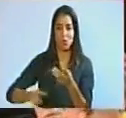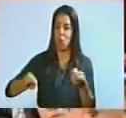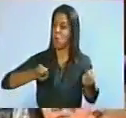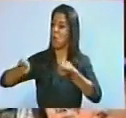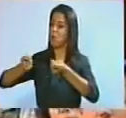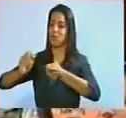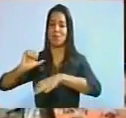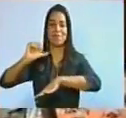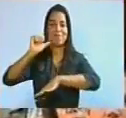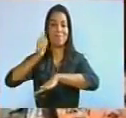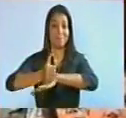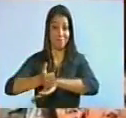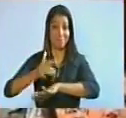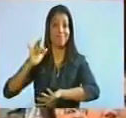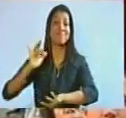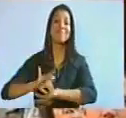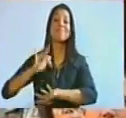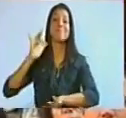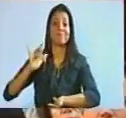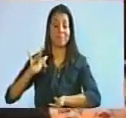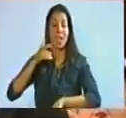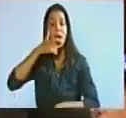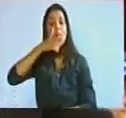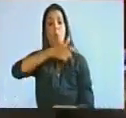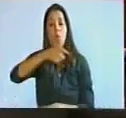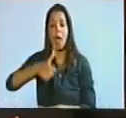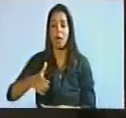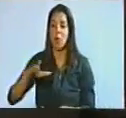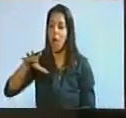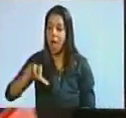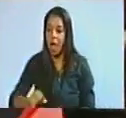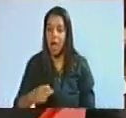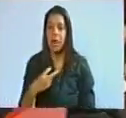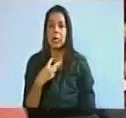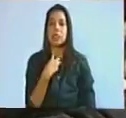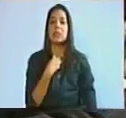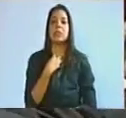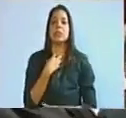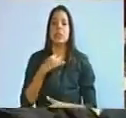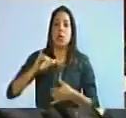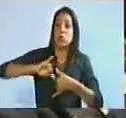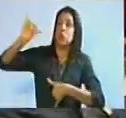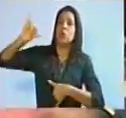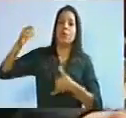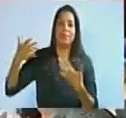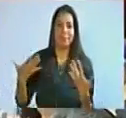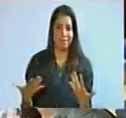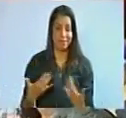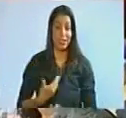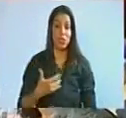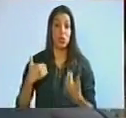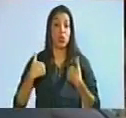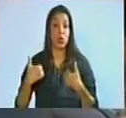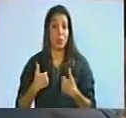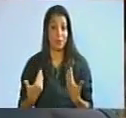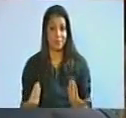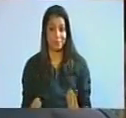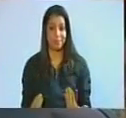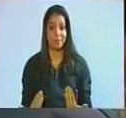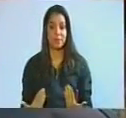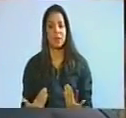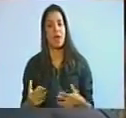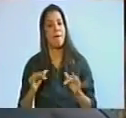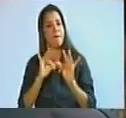que afectan directamente a nuestro pueblo. Ahora, aparte de los elementos de orden estructural que uno